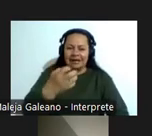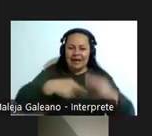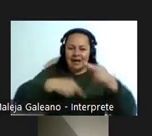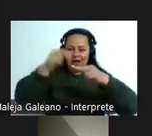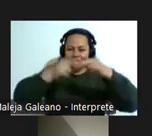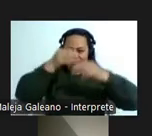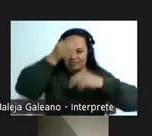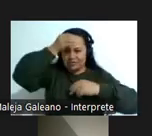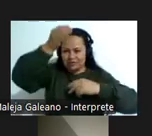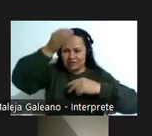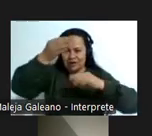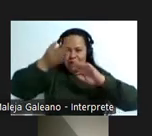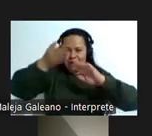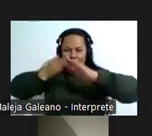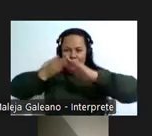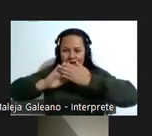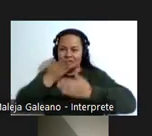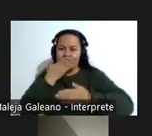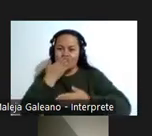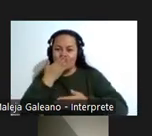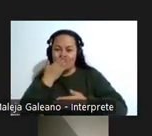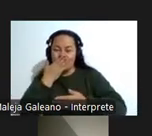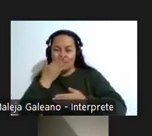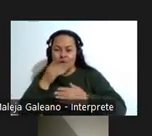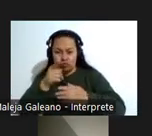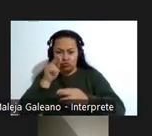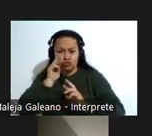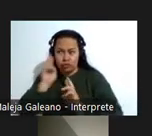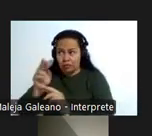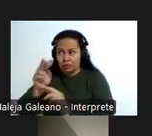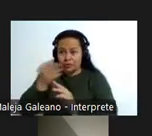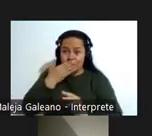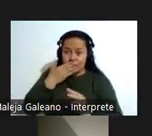las comunidades indígenas? Y tú te reconoces como una persona indígena,